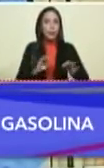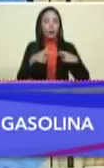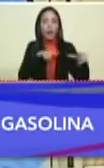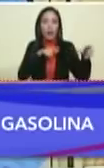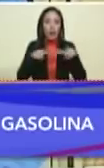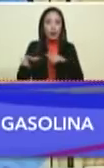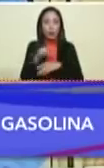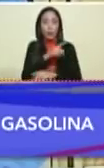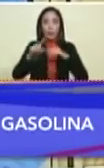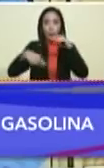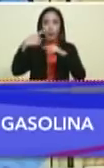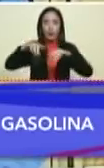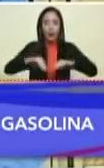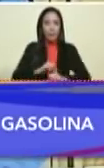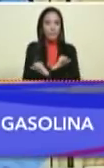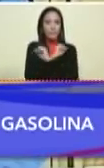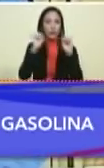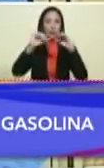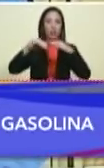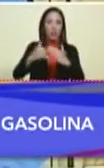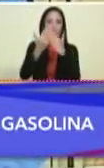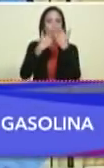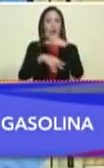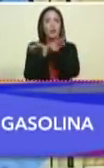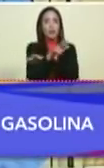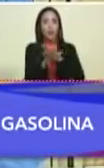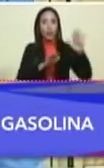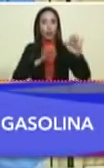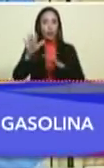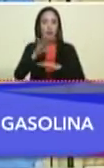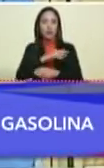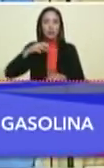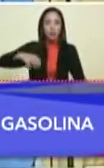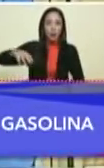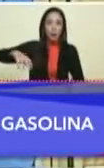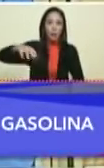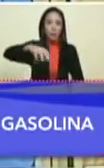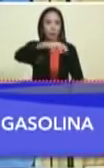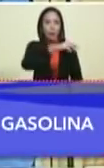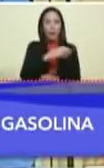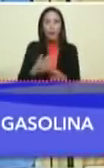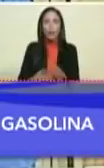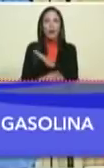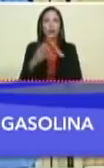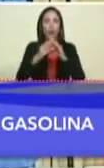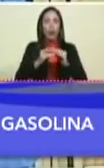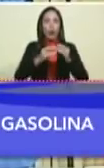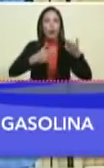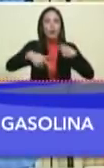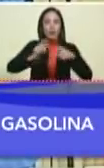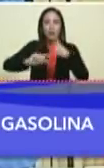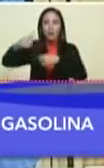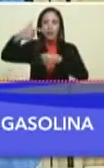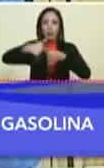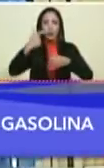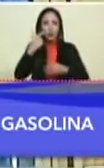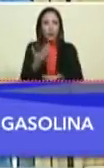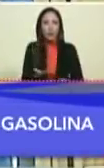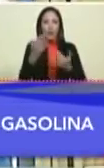y tempranito van a estar en estas 315 estaciones de gasolina. Ustedes pueden ver el